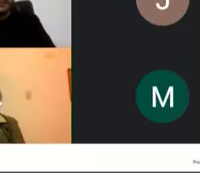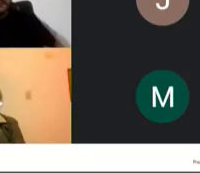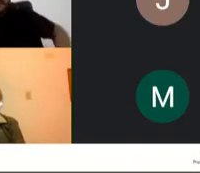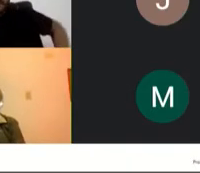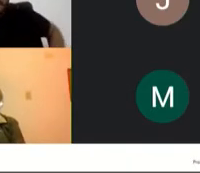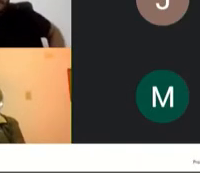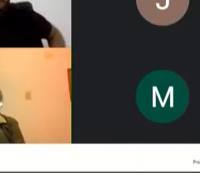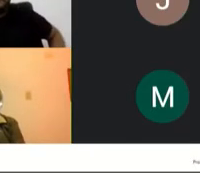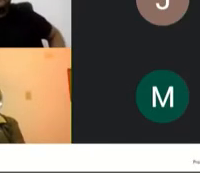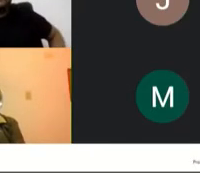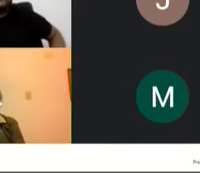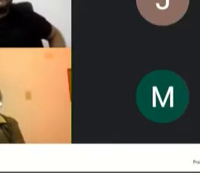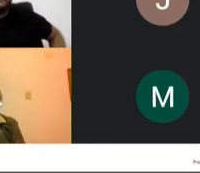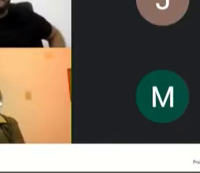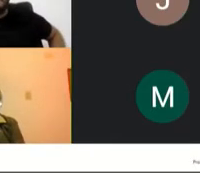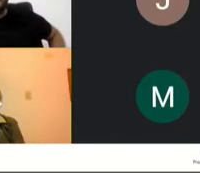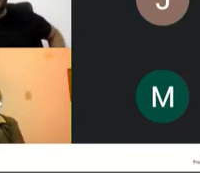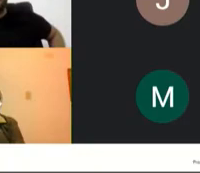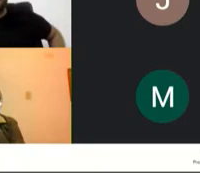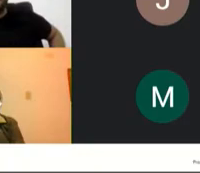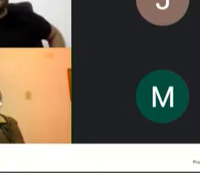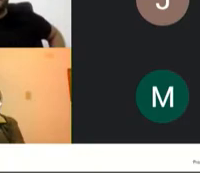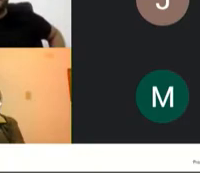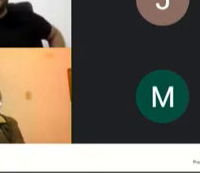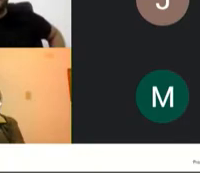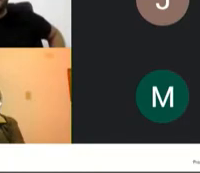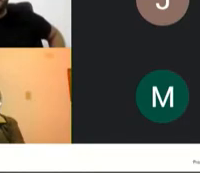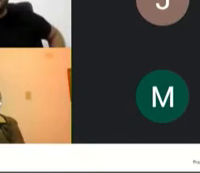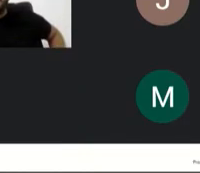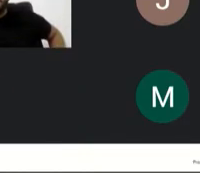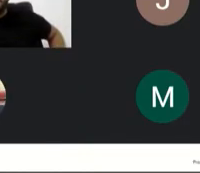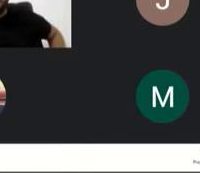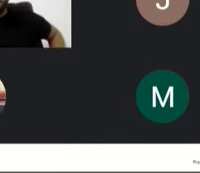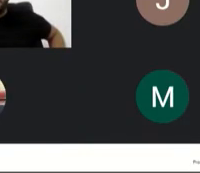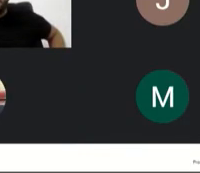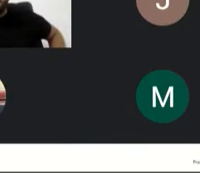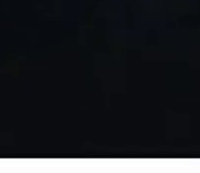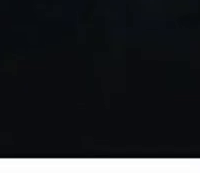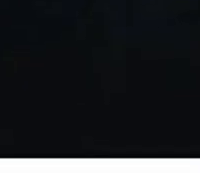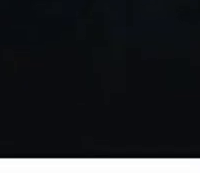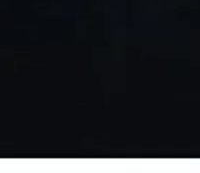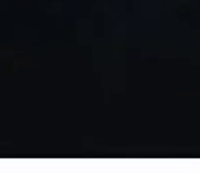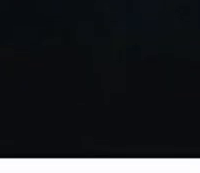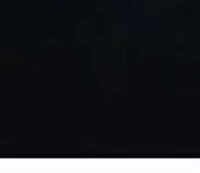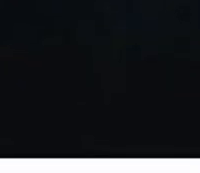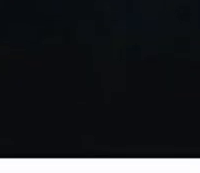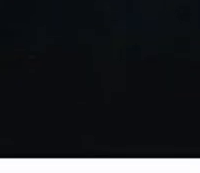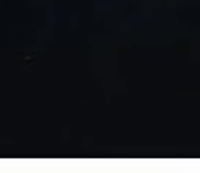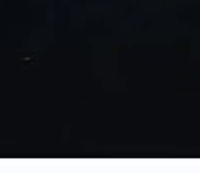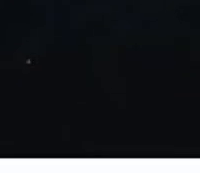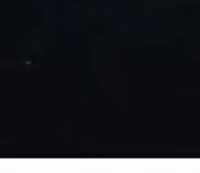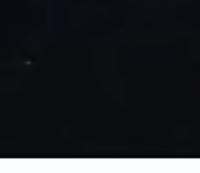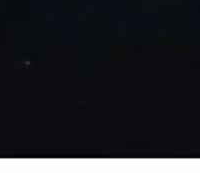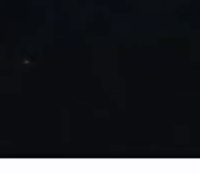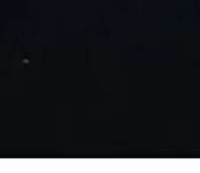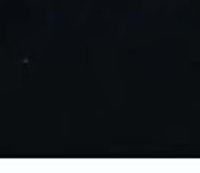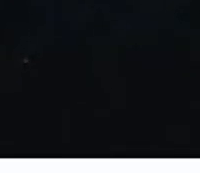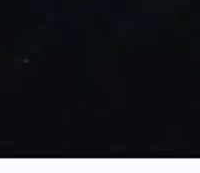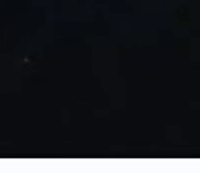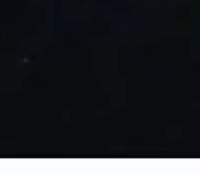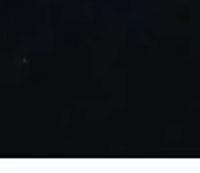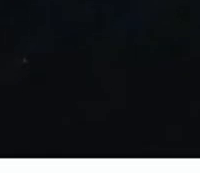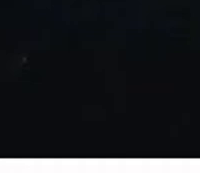Sí, gracias, señor presidente. Pregunto, porque yo no pensaba hablar sobre esta